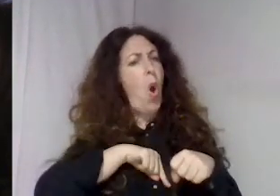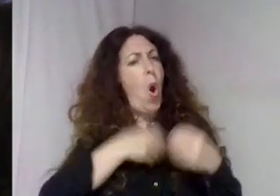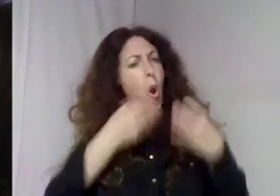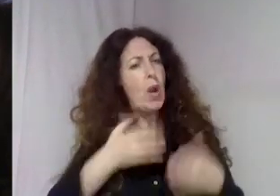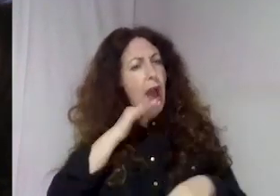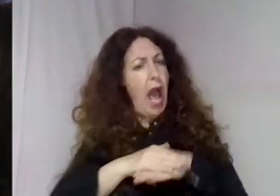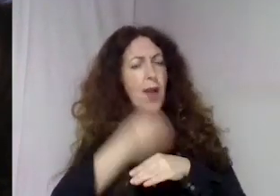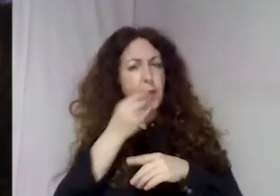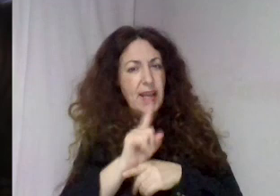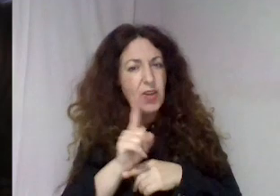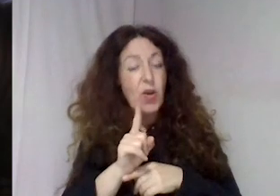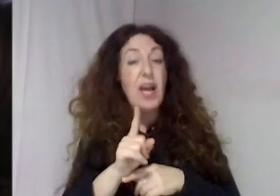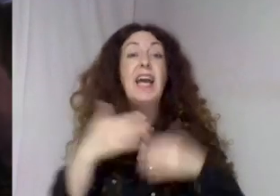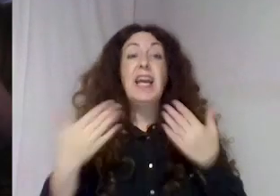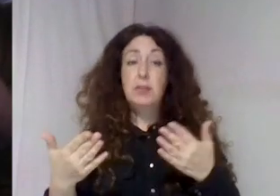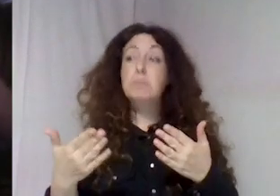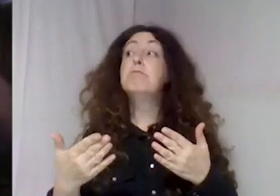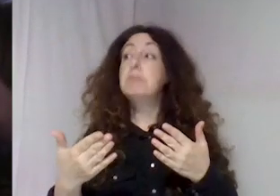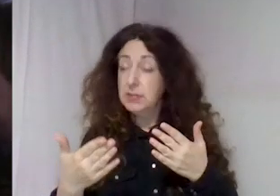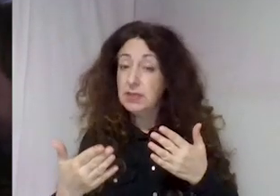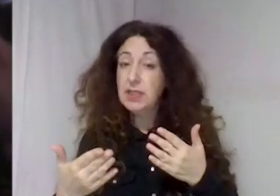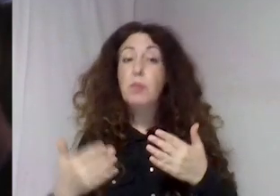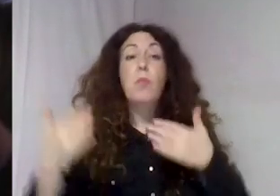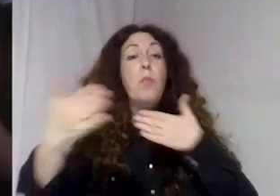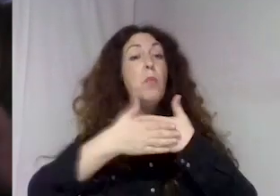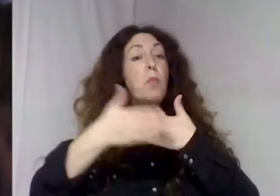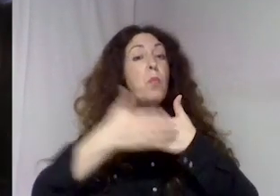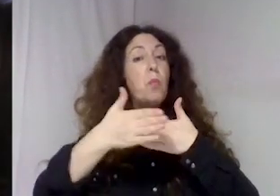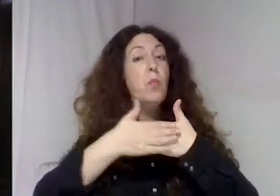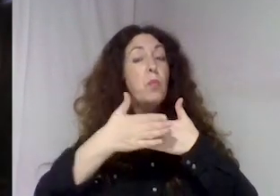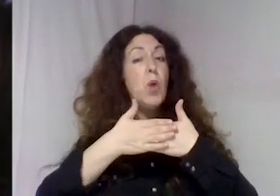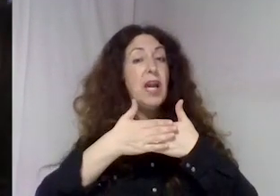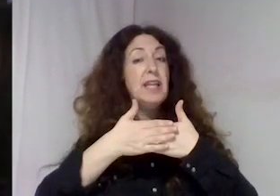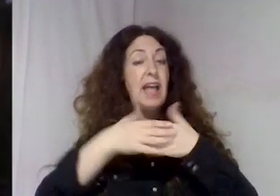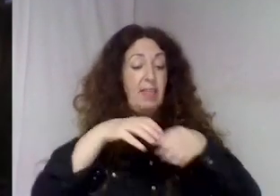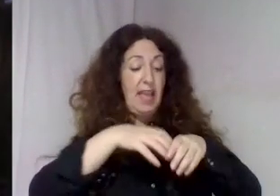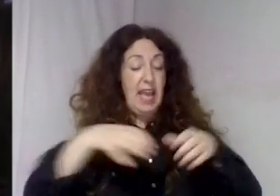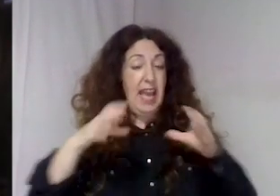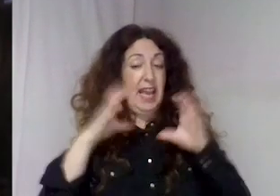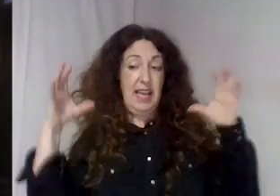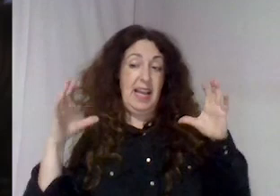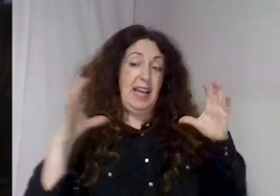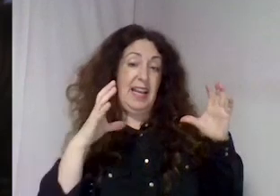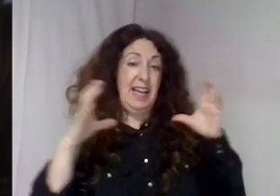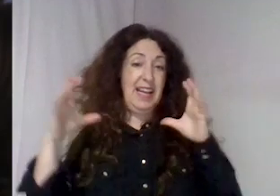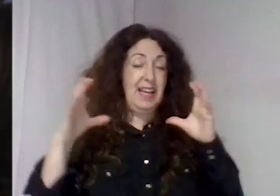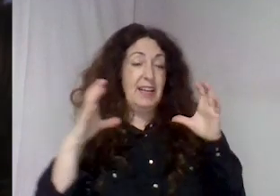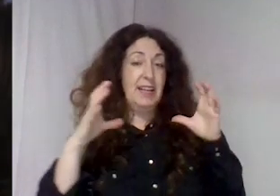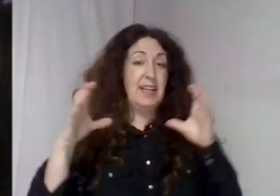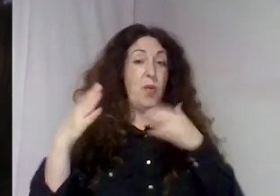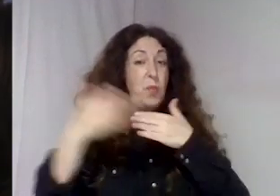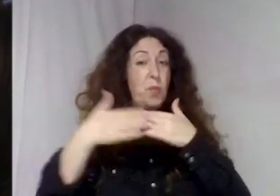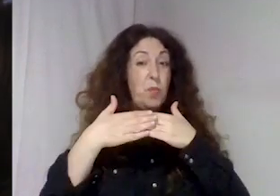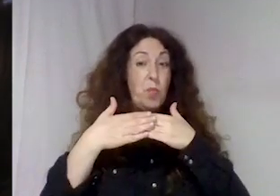y cuando veías películas de mayores, yo a todas, cuando ponían mayores yo iba, aunque no tuviera la edad, porque pensaba que allí donde